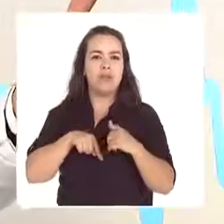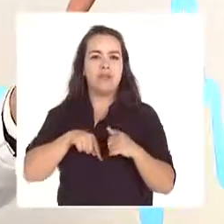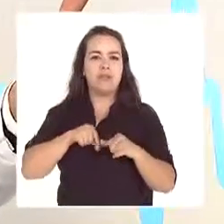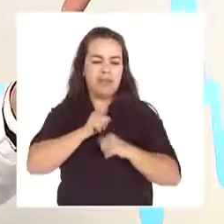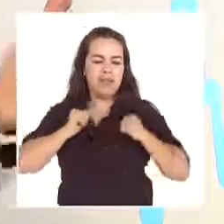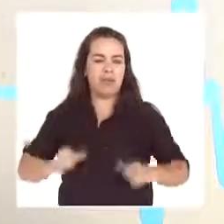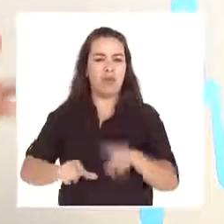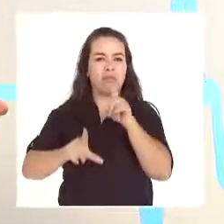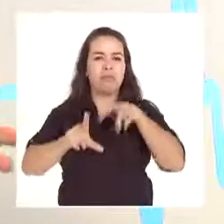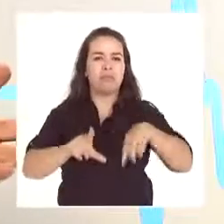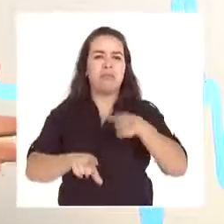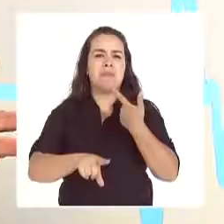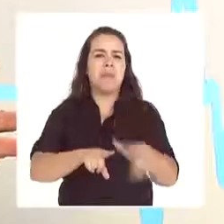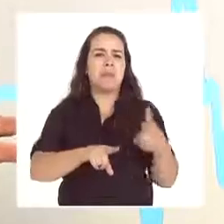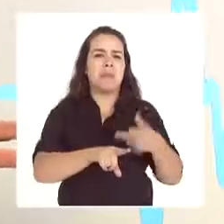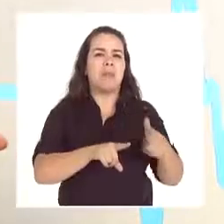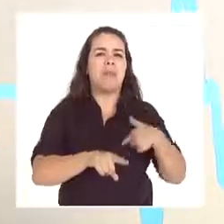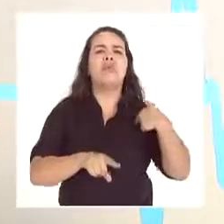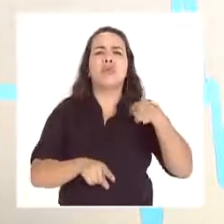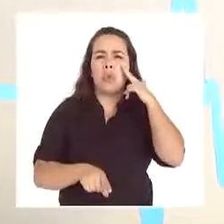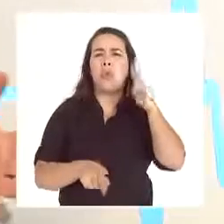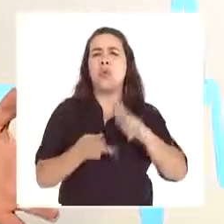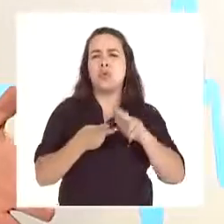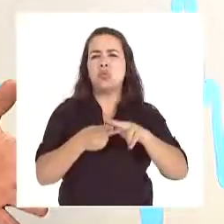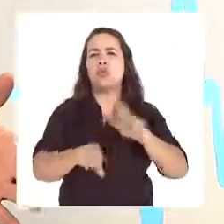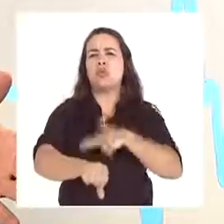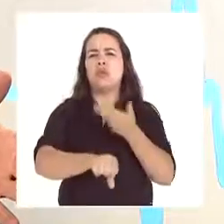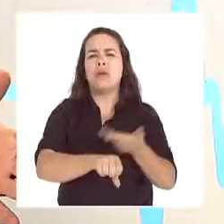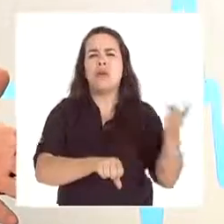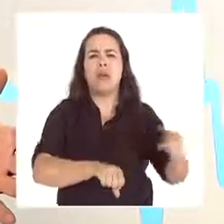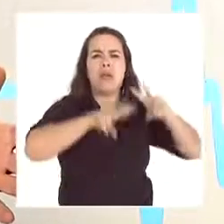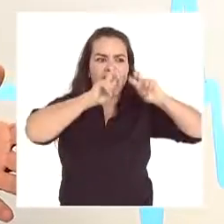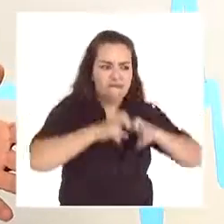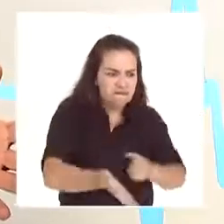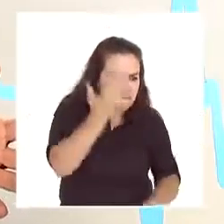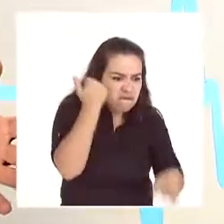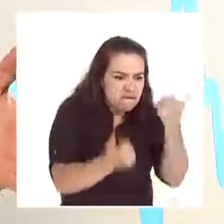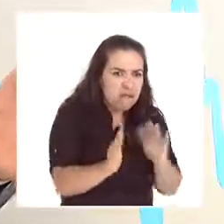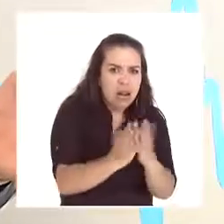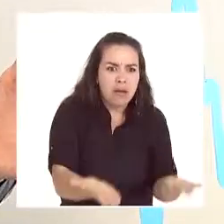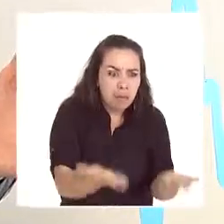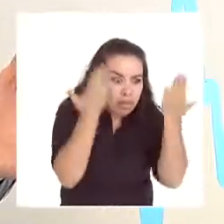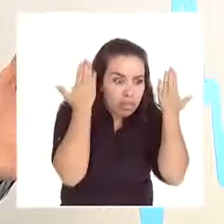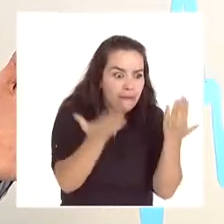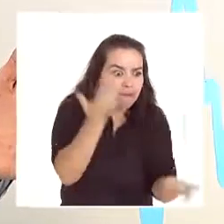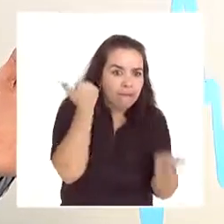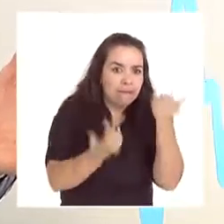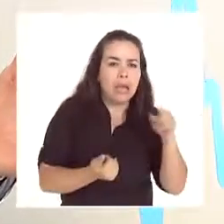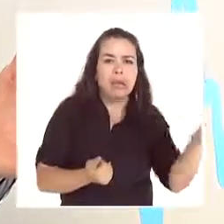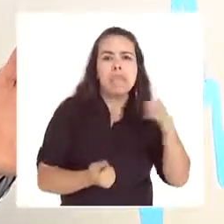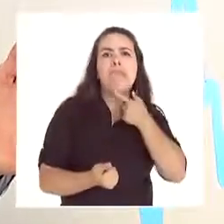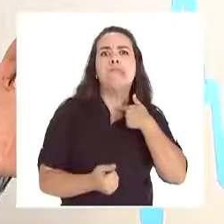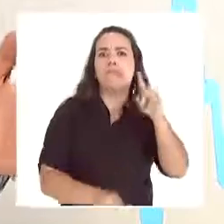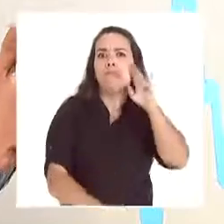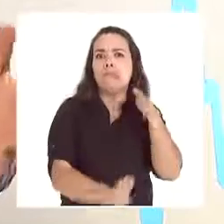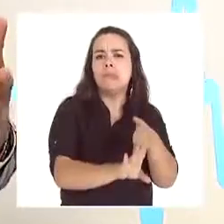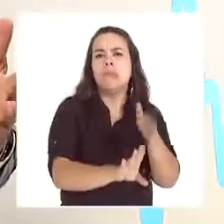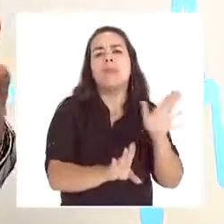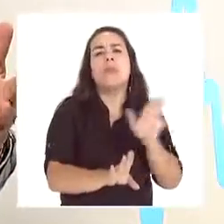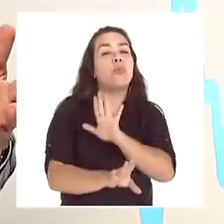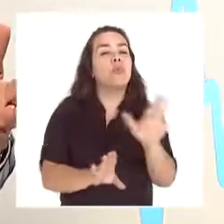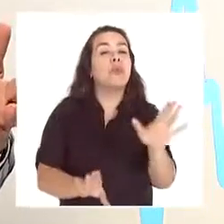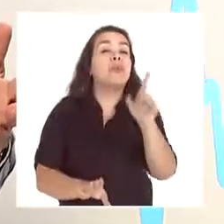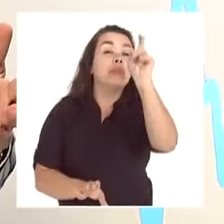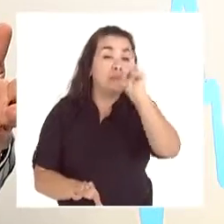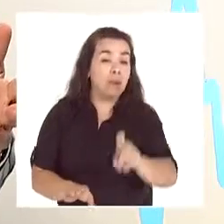y más. Yo desde que conozco a mi sobrino ha sido pegado a los libros y entonces ustedes decidirán quién me